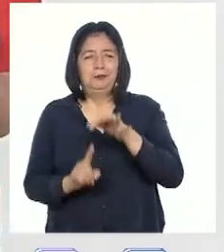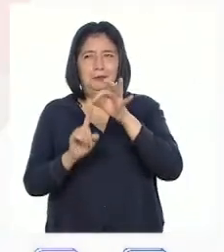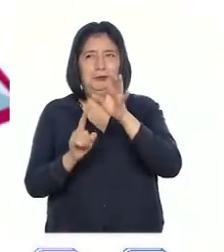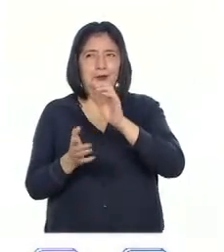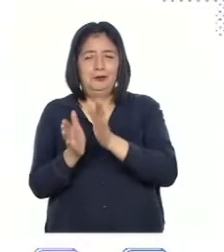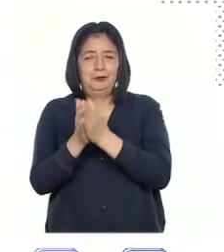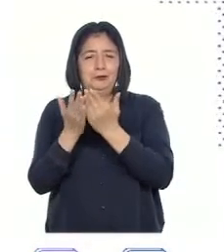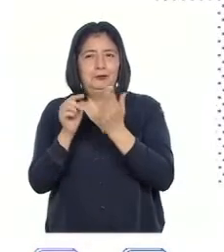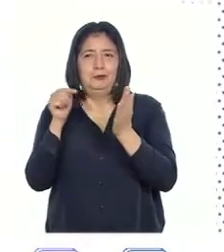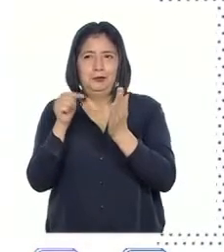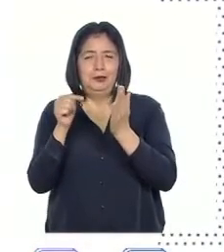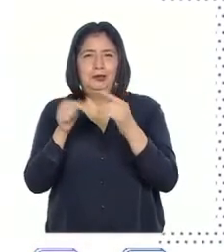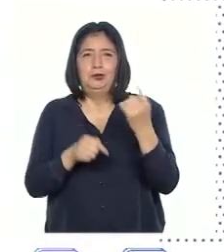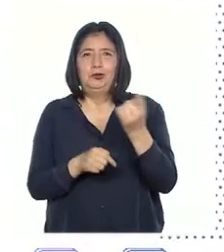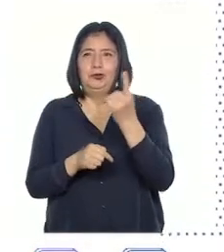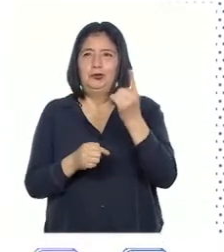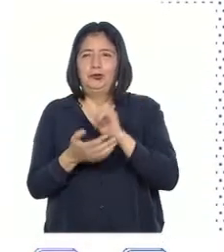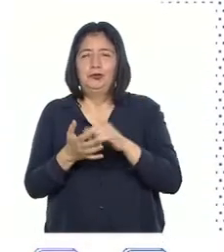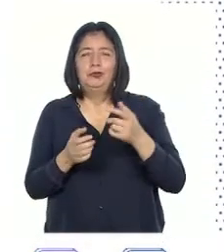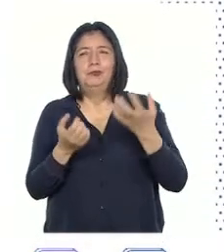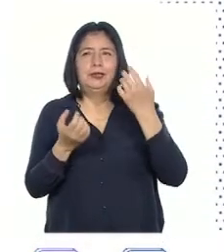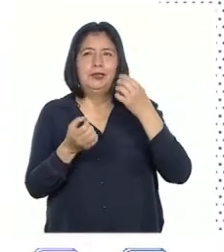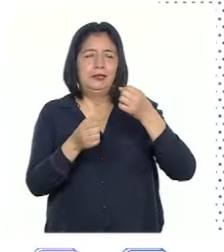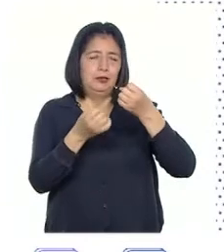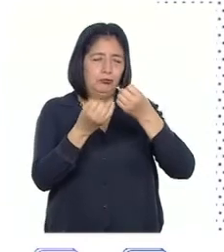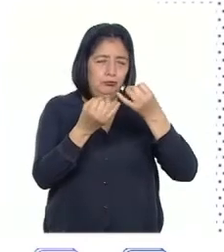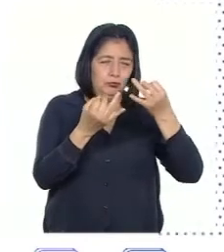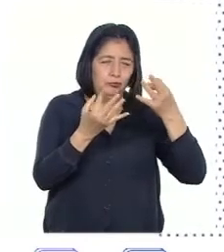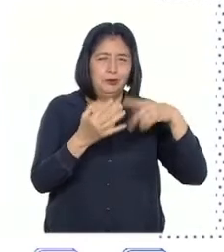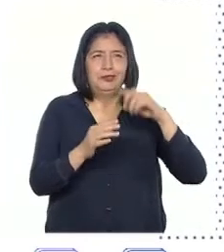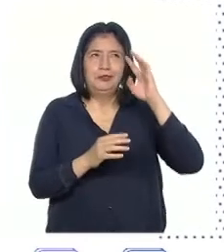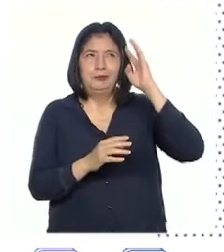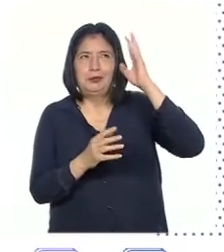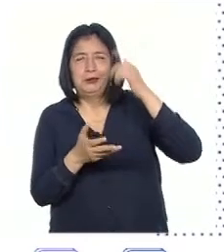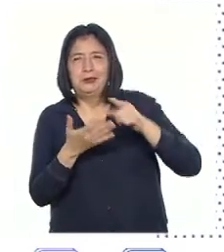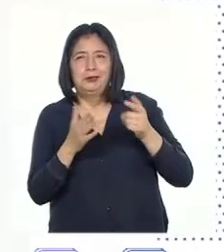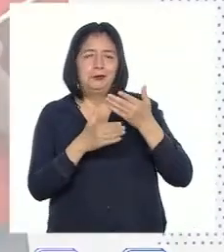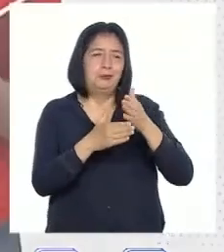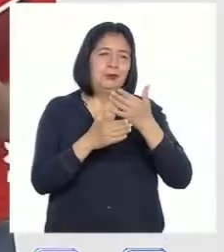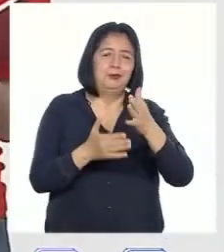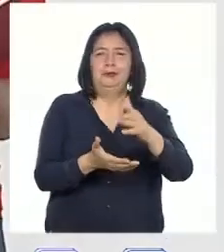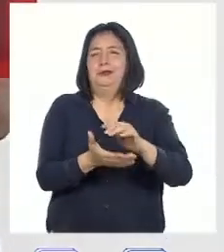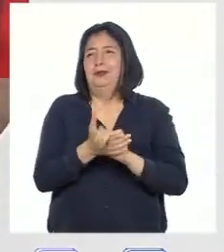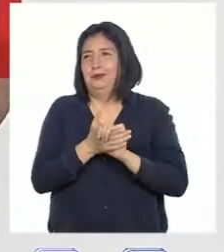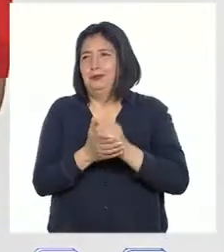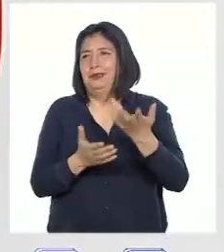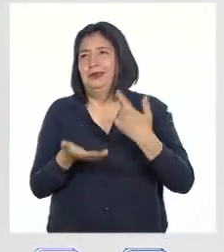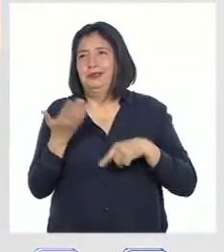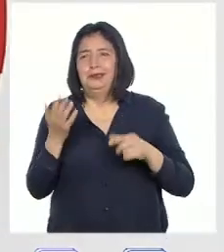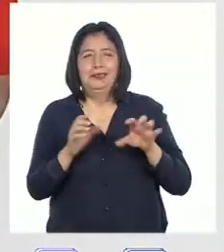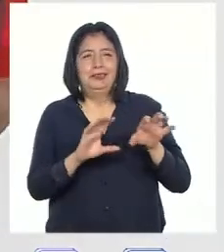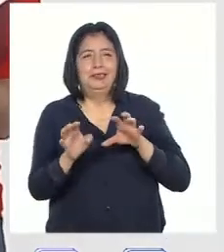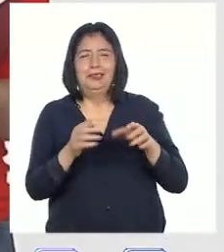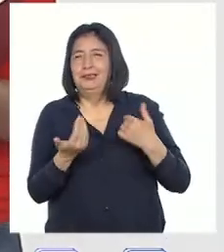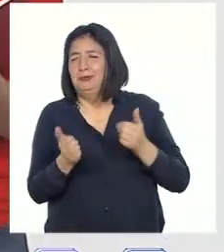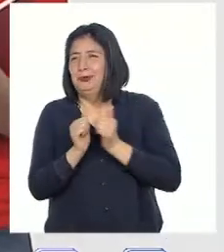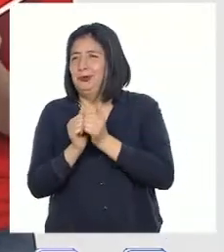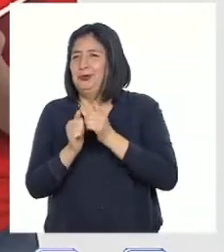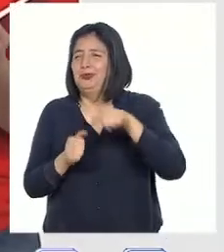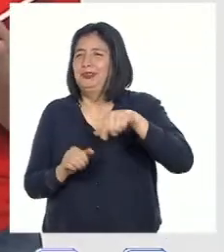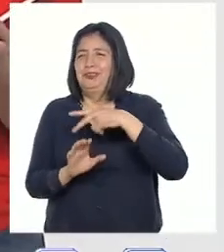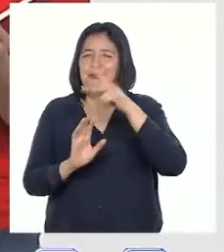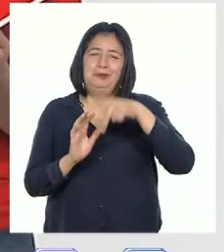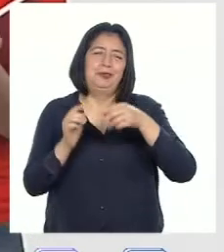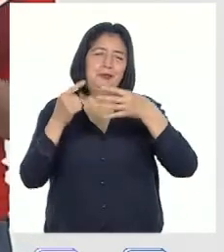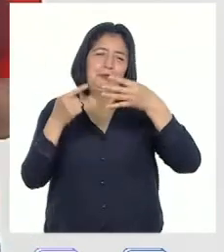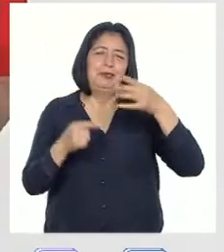nuestro cuaderno solo para estrategias de cálculo? Las que inventemos, las que nos compartan nuestros amigos, las que construimos juntos en el programa,